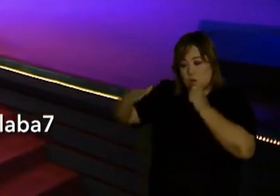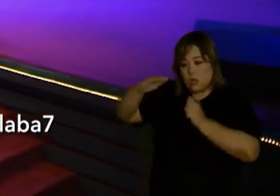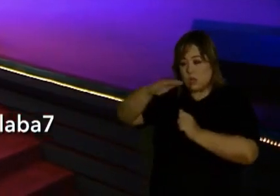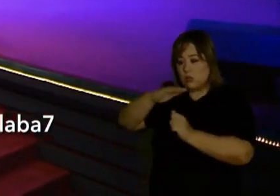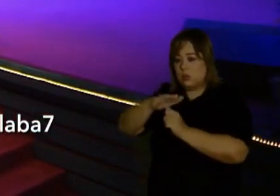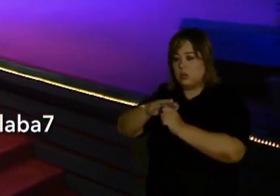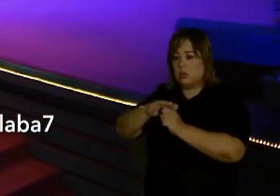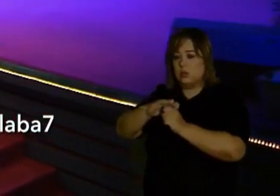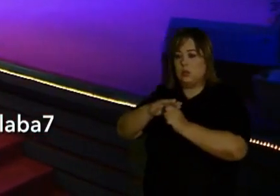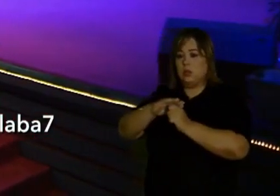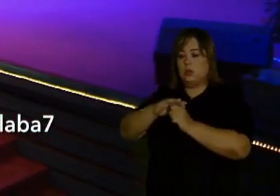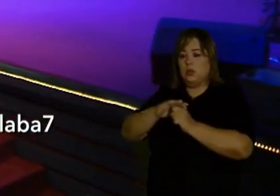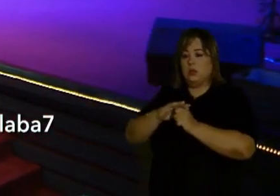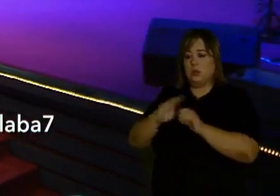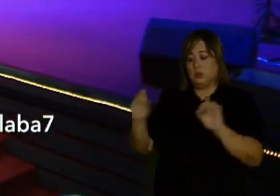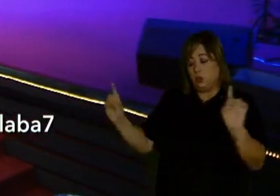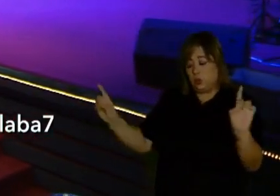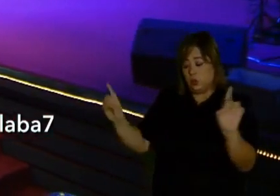sea